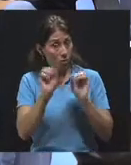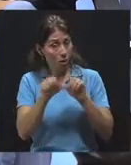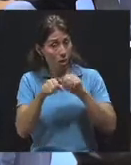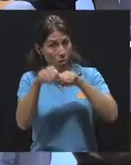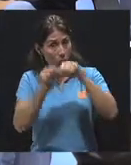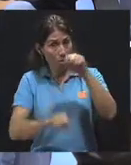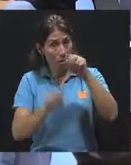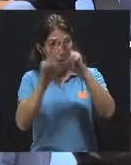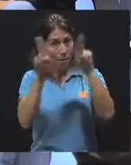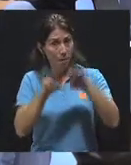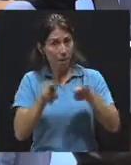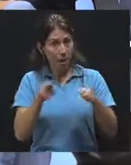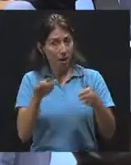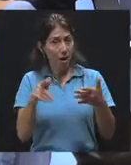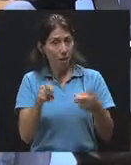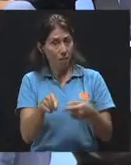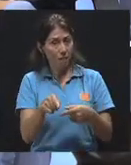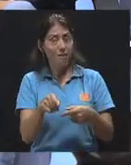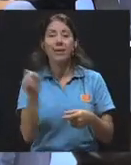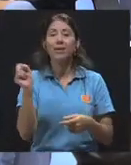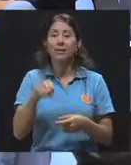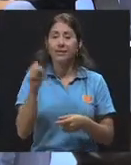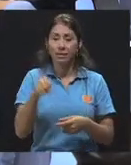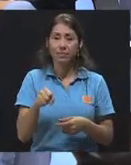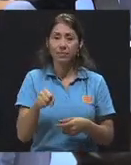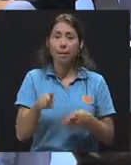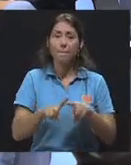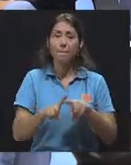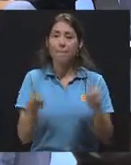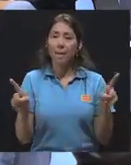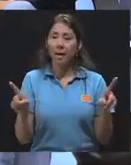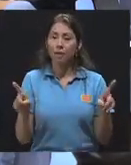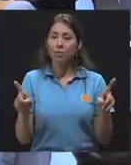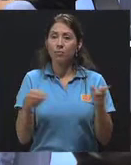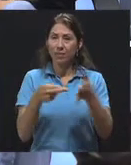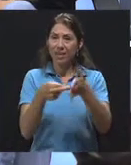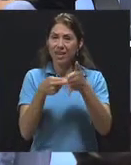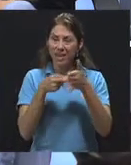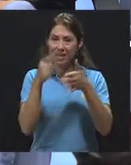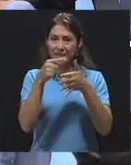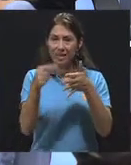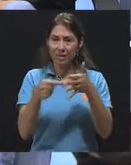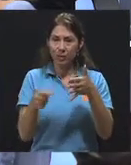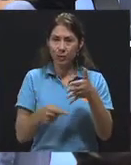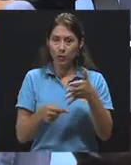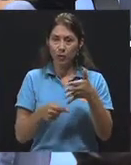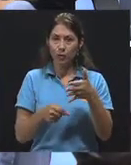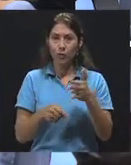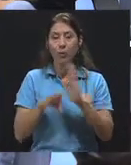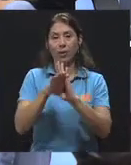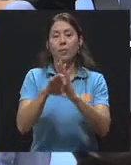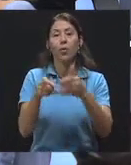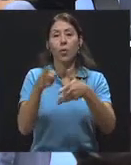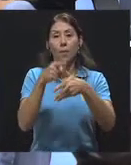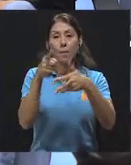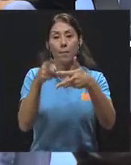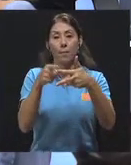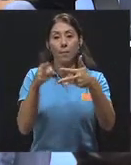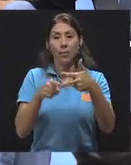todo, ajá, bueno, están en la página web, ajá, ajá, también, pero son requisitos, digamos, los primeros tres